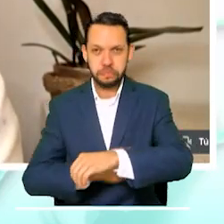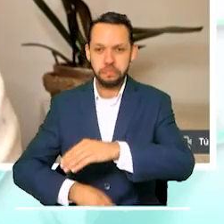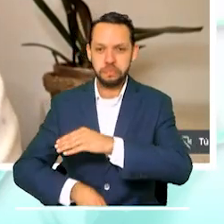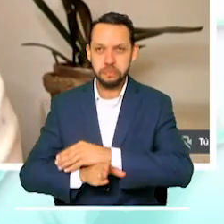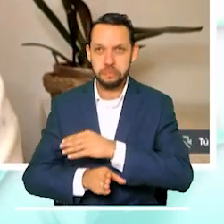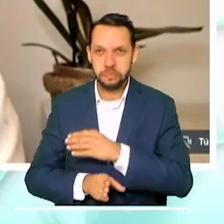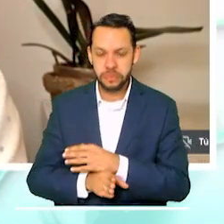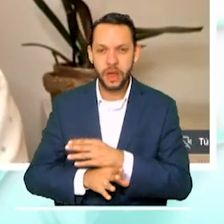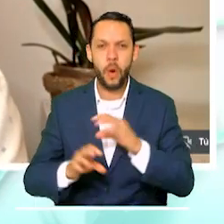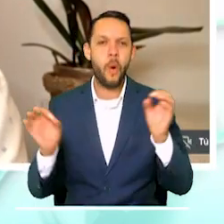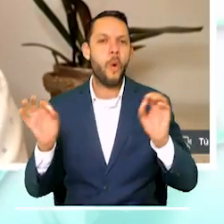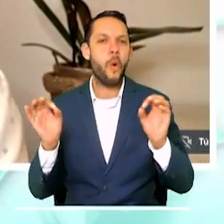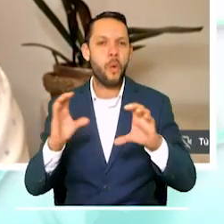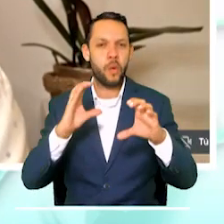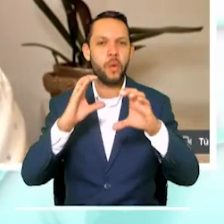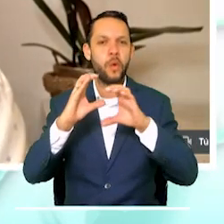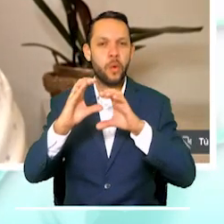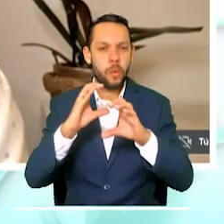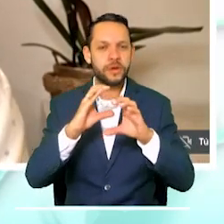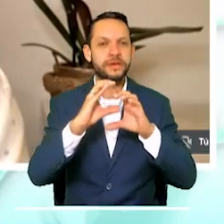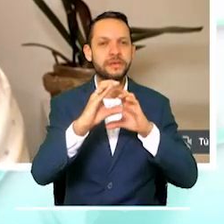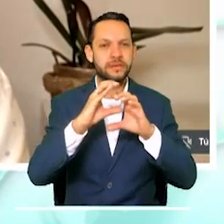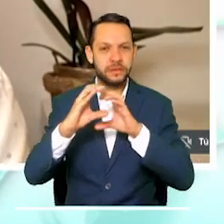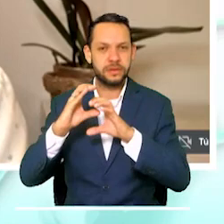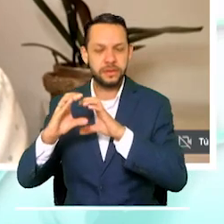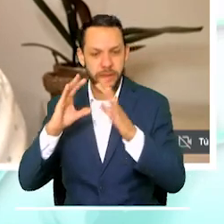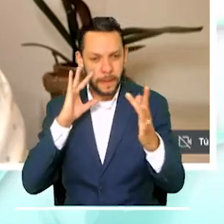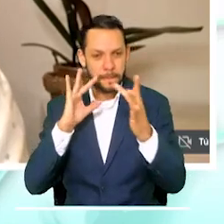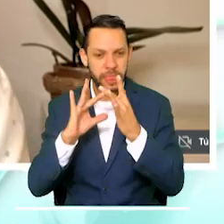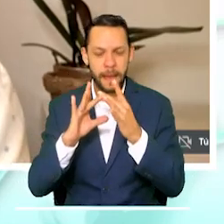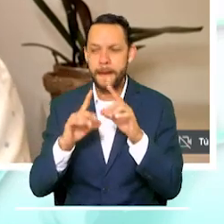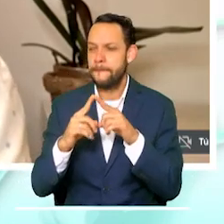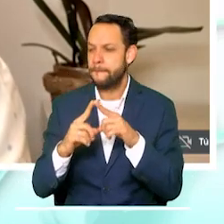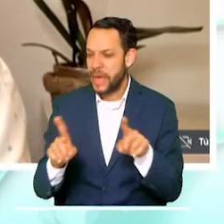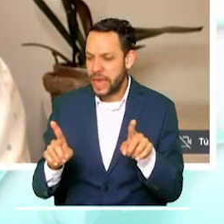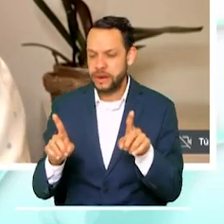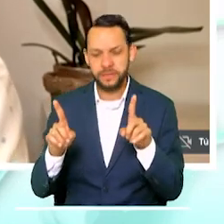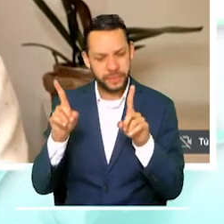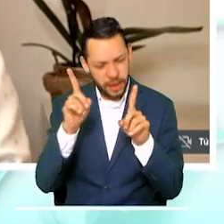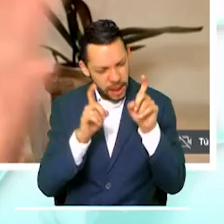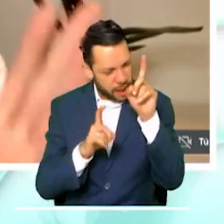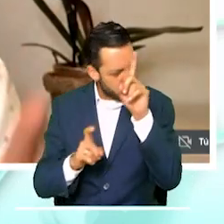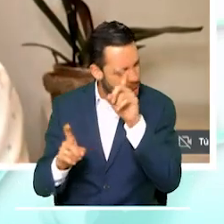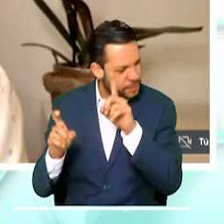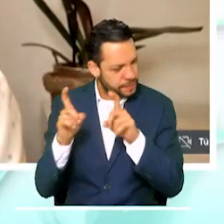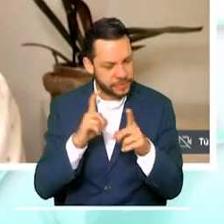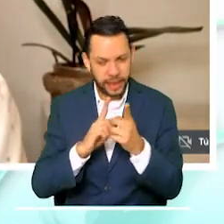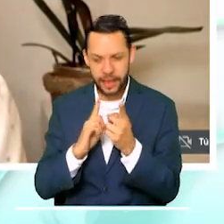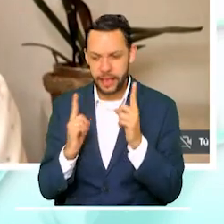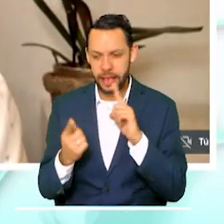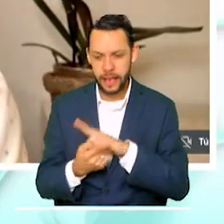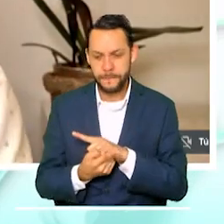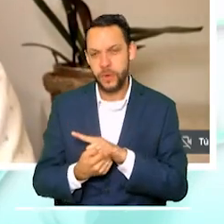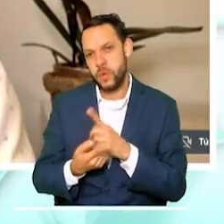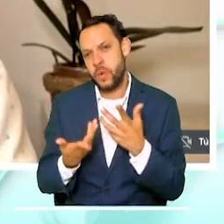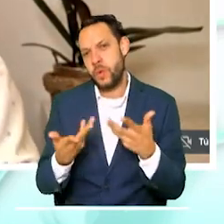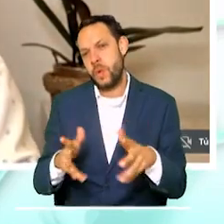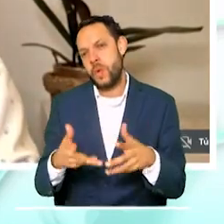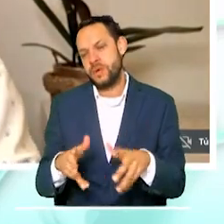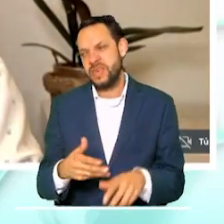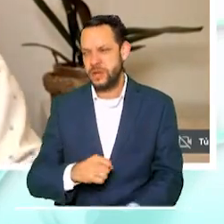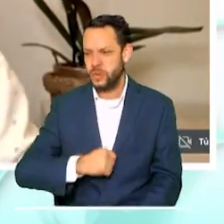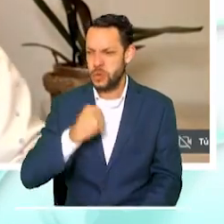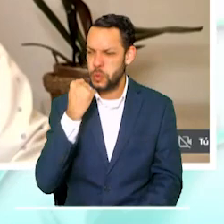sus relaciones, pero no quieren reflexionar o cambiar su dimensión espiritual.